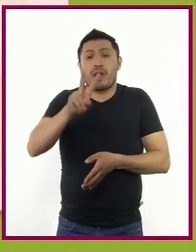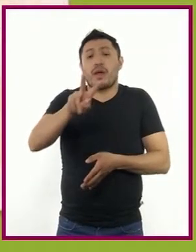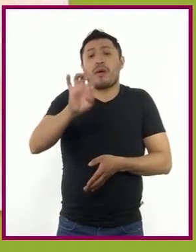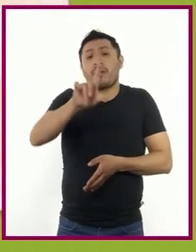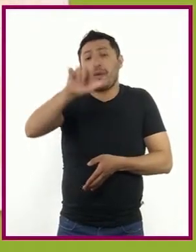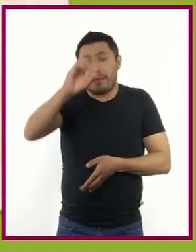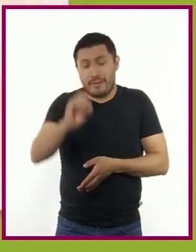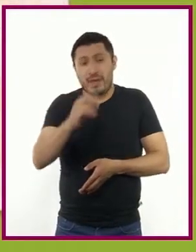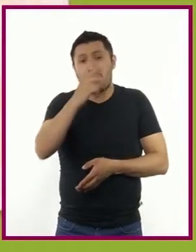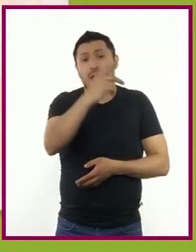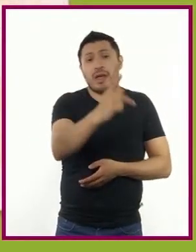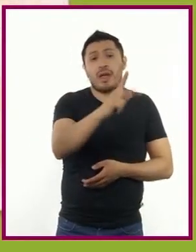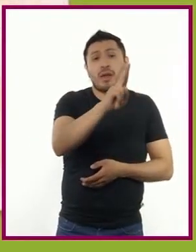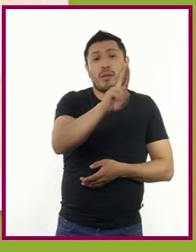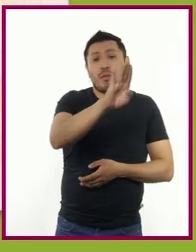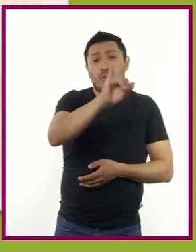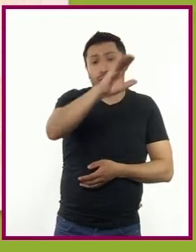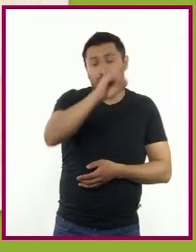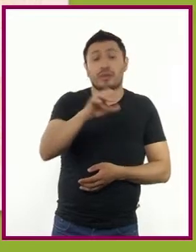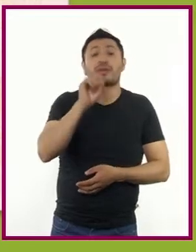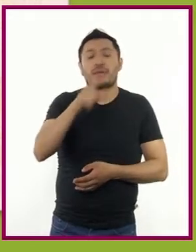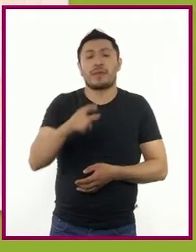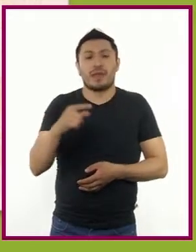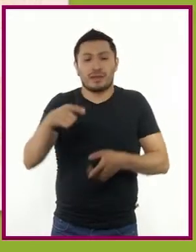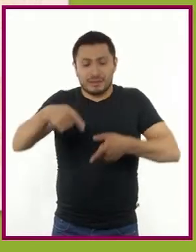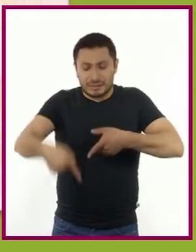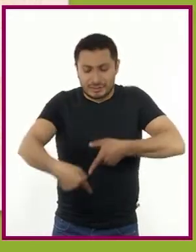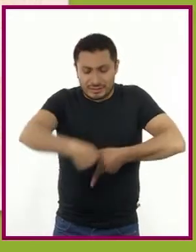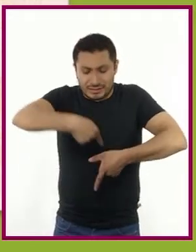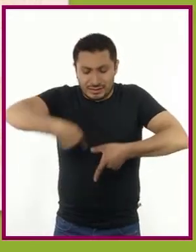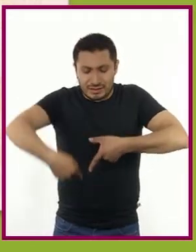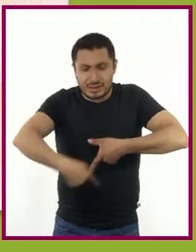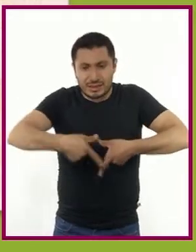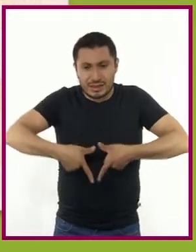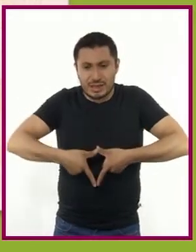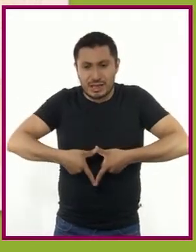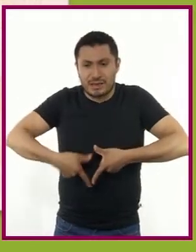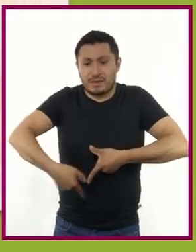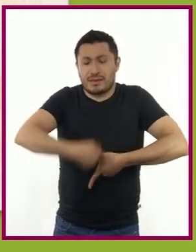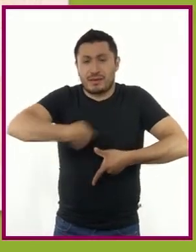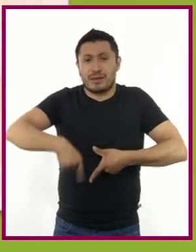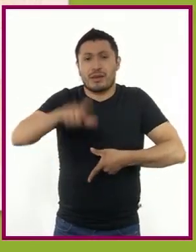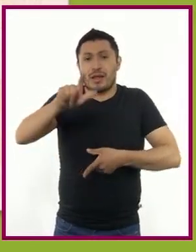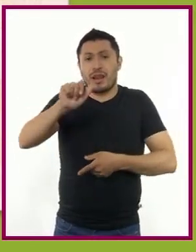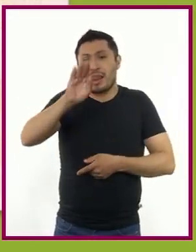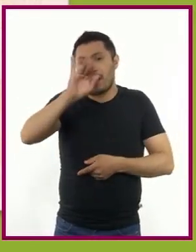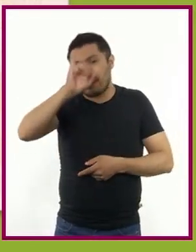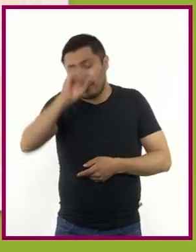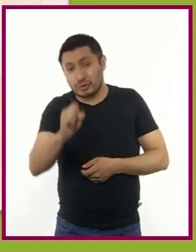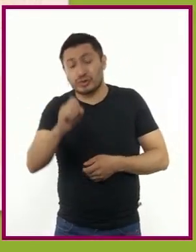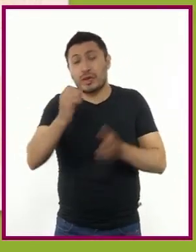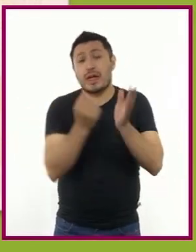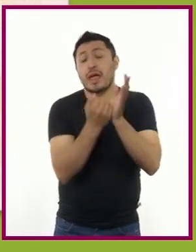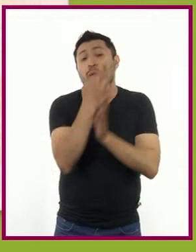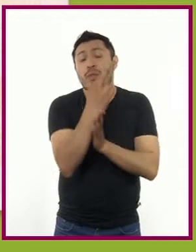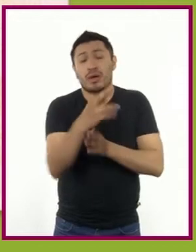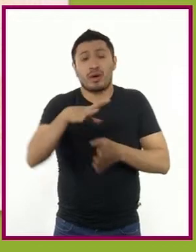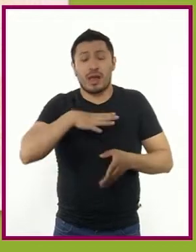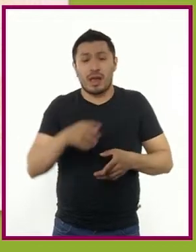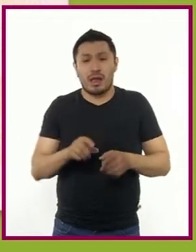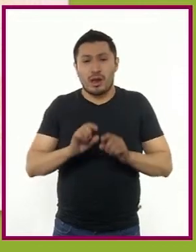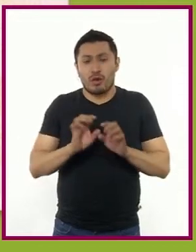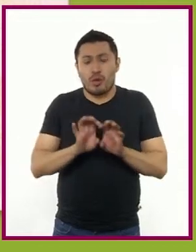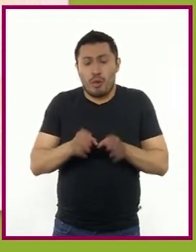podemos observar los labios mayores. Los identificamos como dos pliegues alargados de piel, cubiertos de vello, los